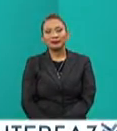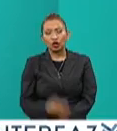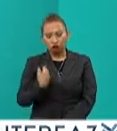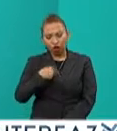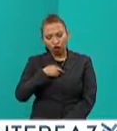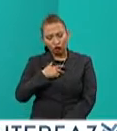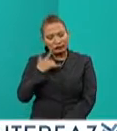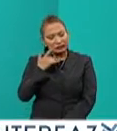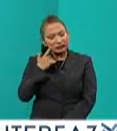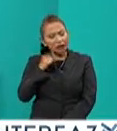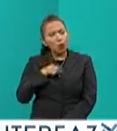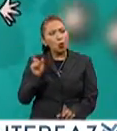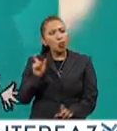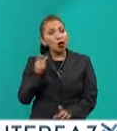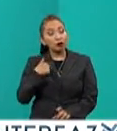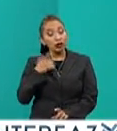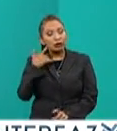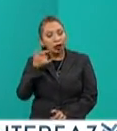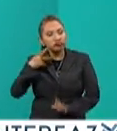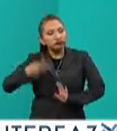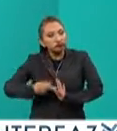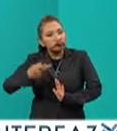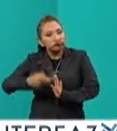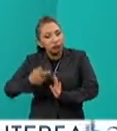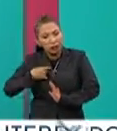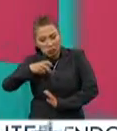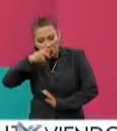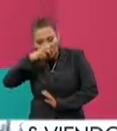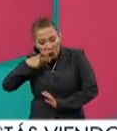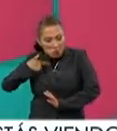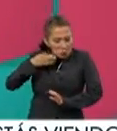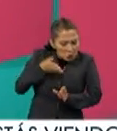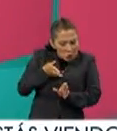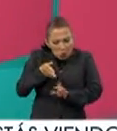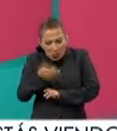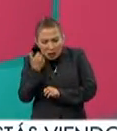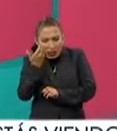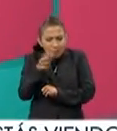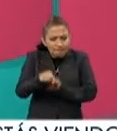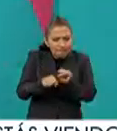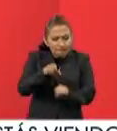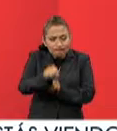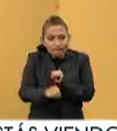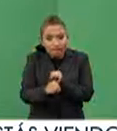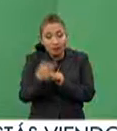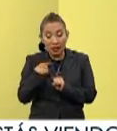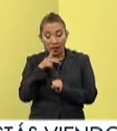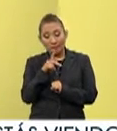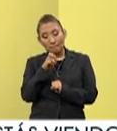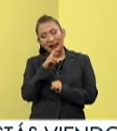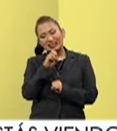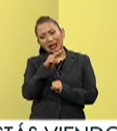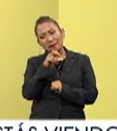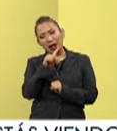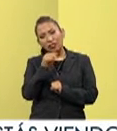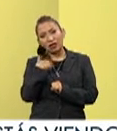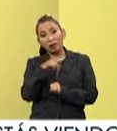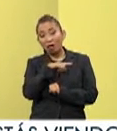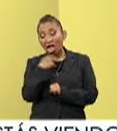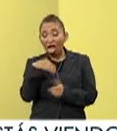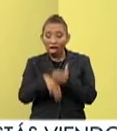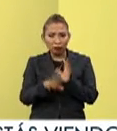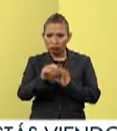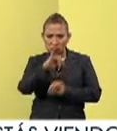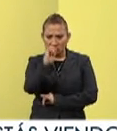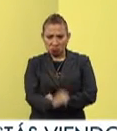Somos perseverantes cuando trabajamos con constancia, firmeza y tenacidad. Ser perseverante y no darse por